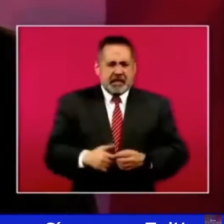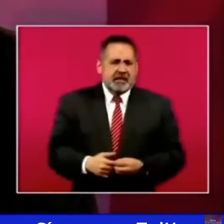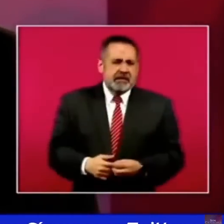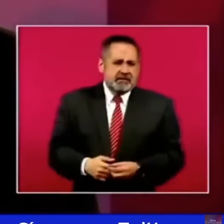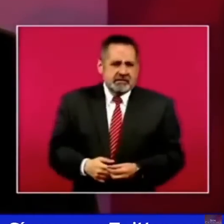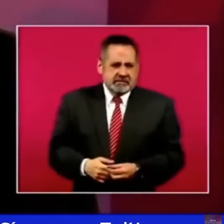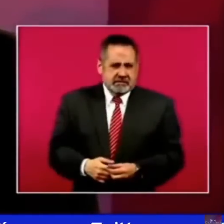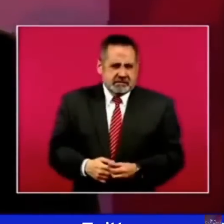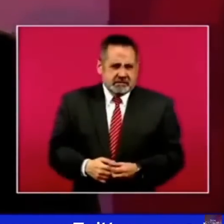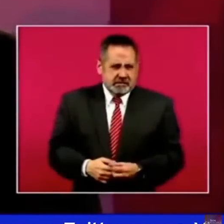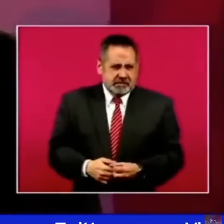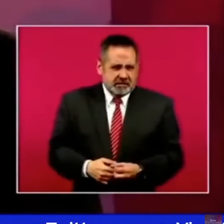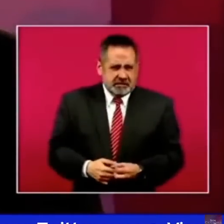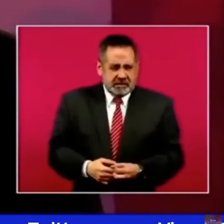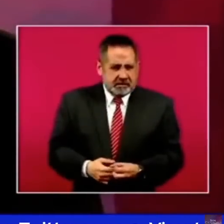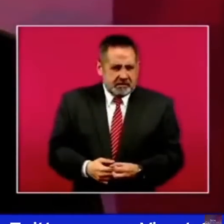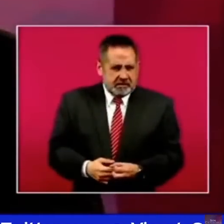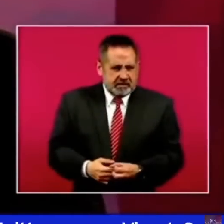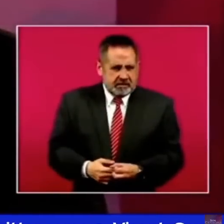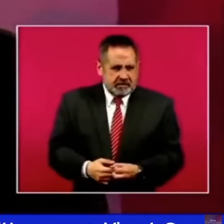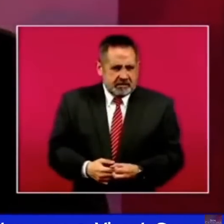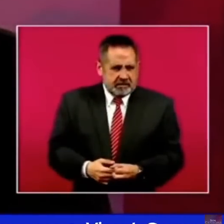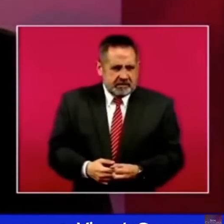porque hay